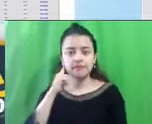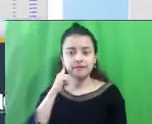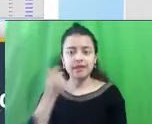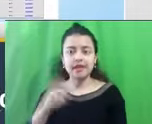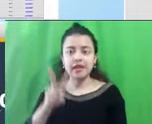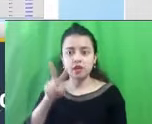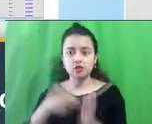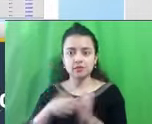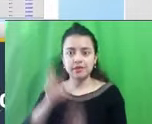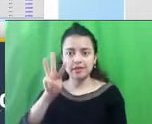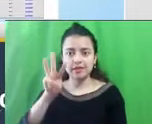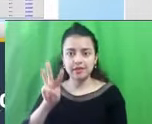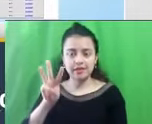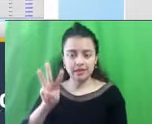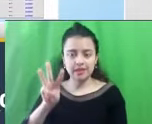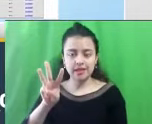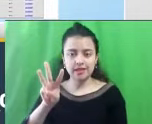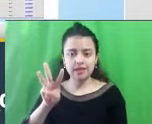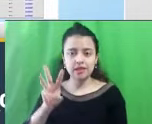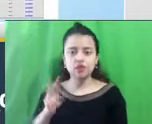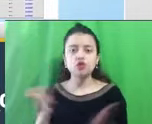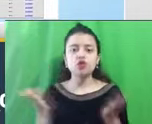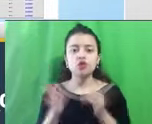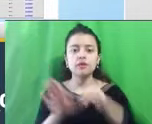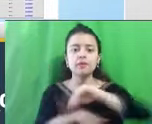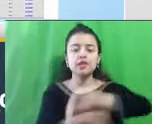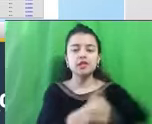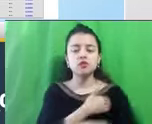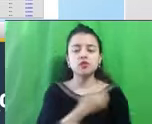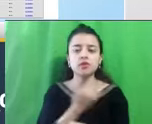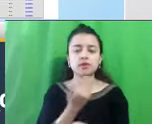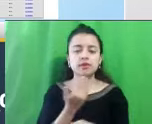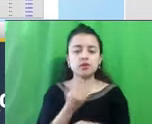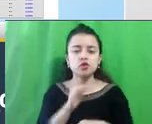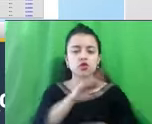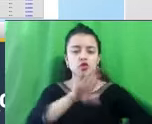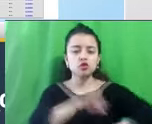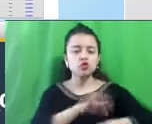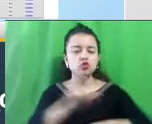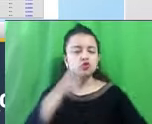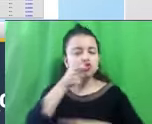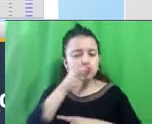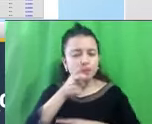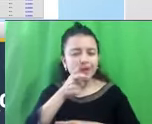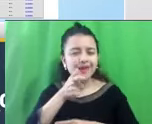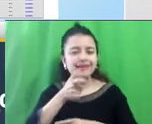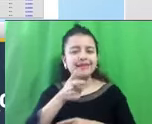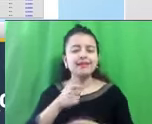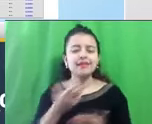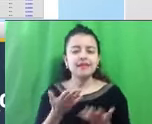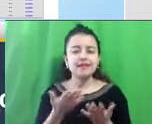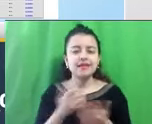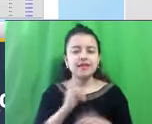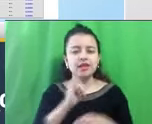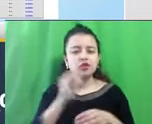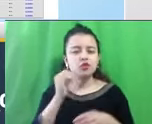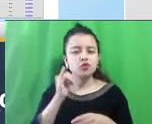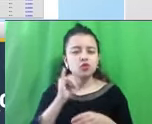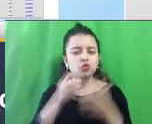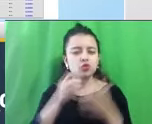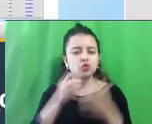en la Superintendencia de Industria y Comercio, las bases de datos que nosotros manejamos y la protección de los datos personales